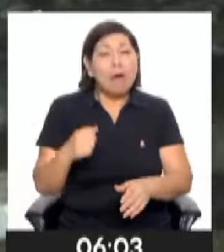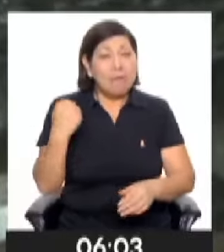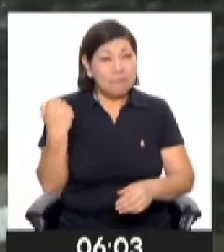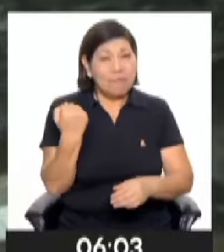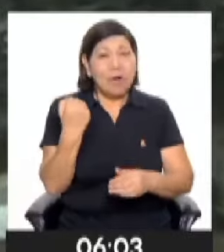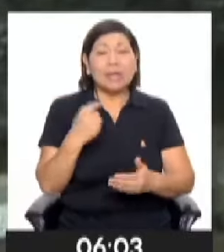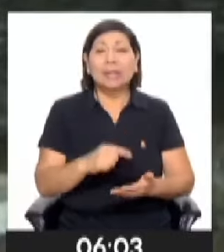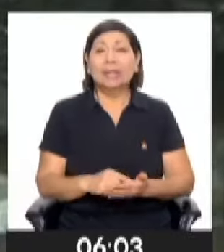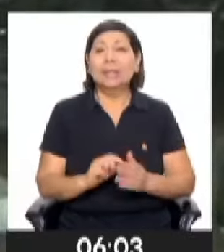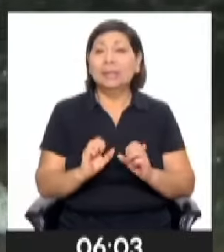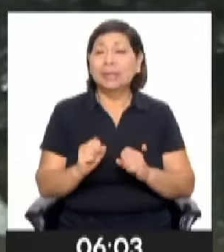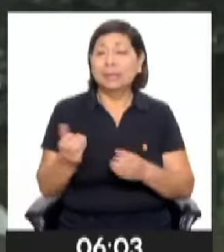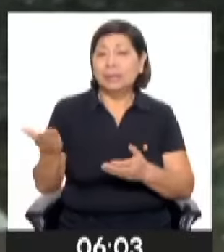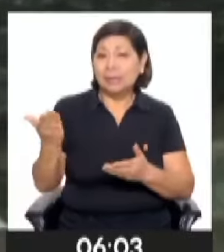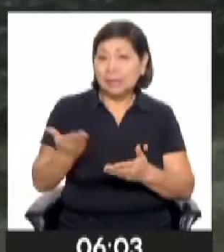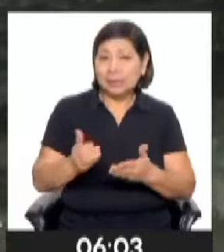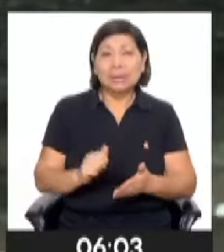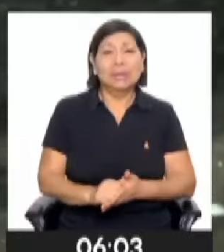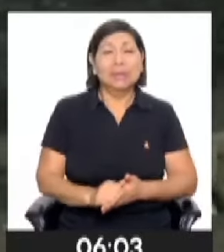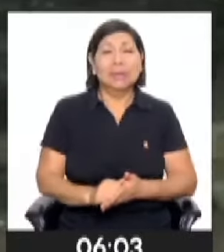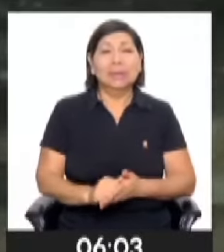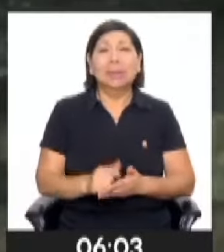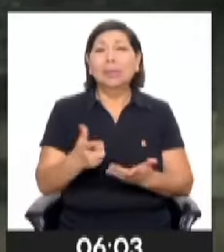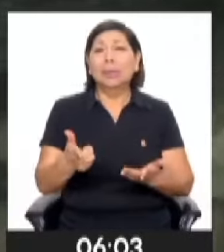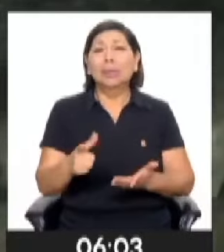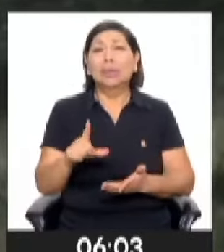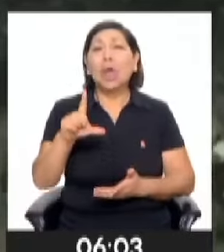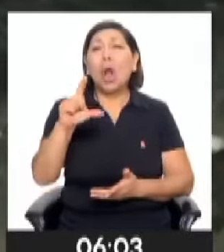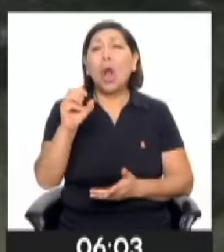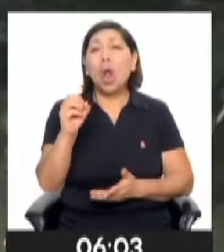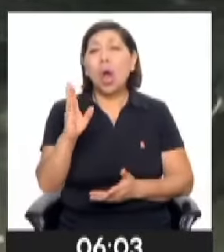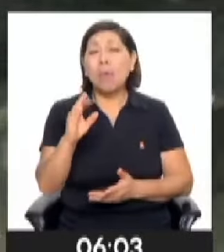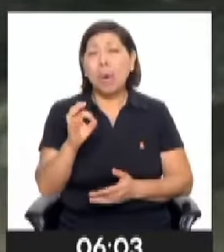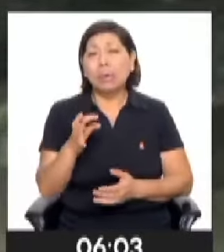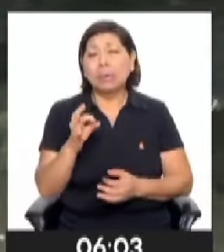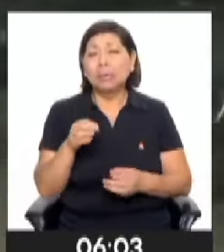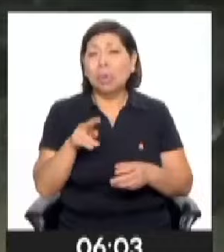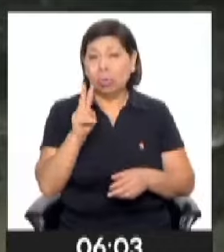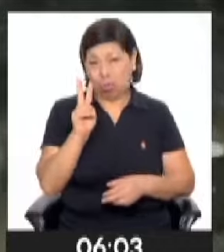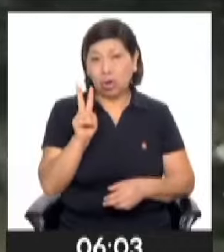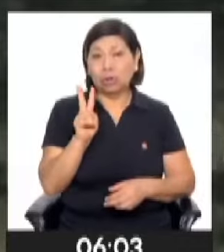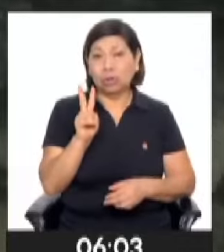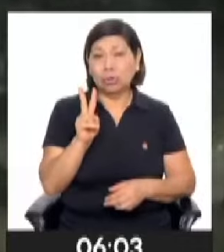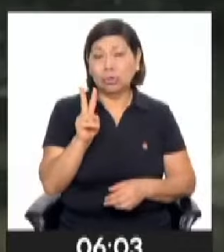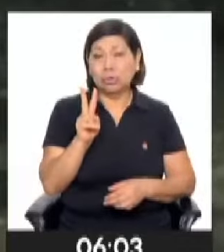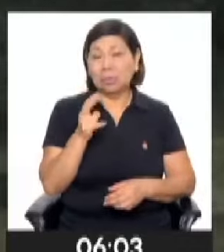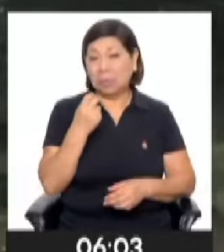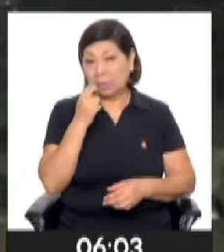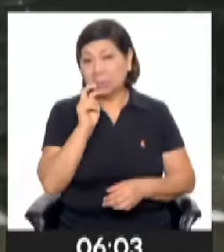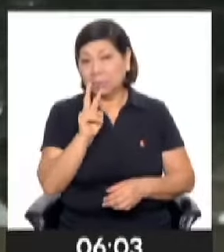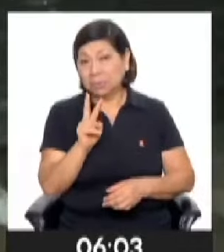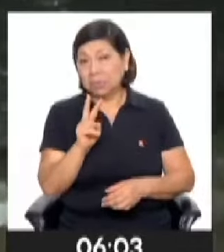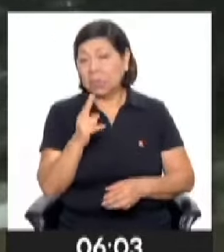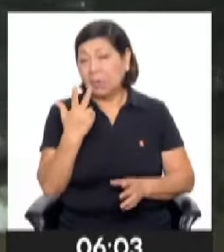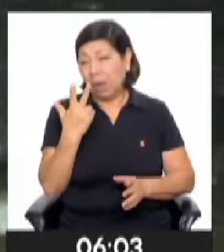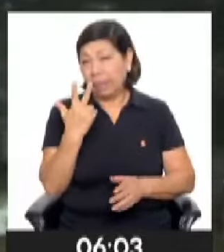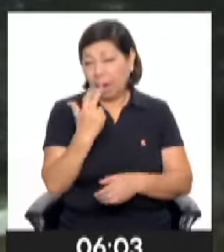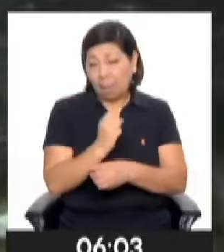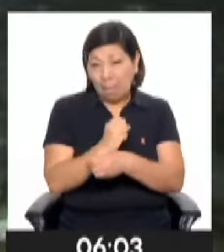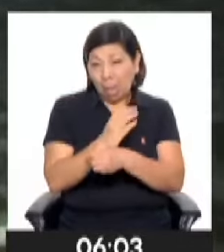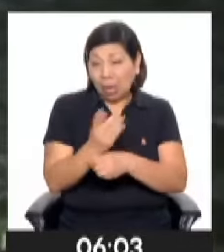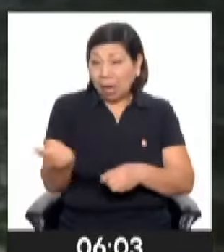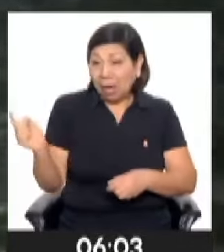fuerte y esto habría traído pues los restos de estos lobos marinos, que eran dos. Nosotros hemos venido alrededor de las 3 de la